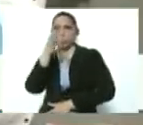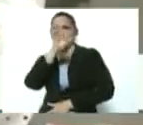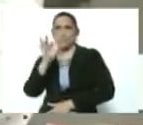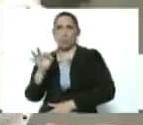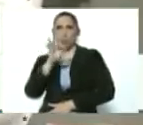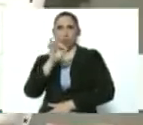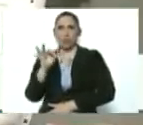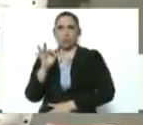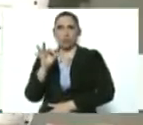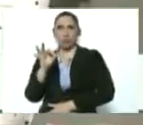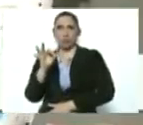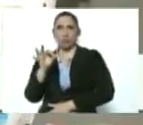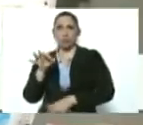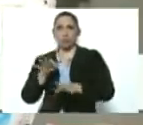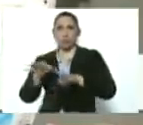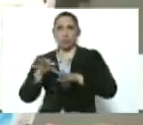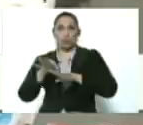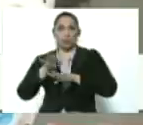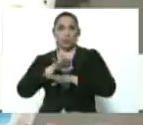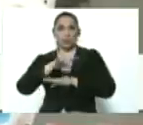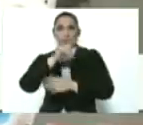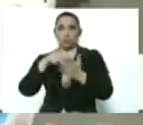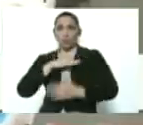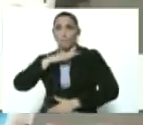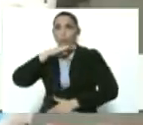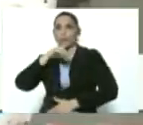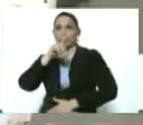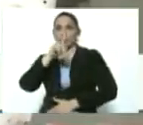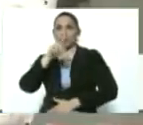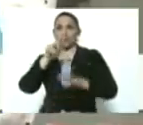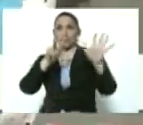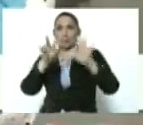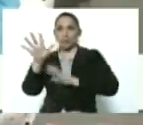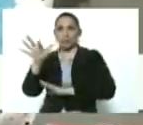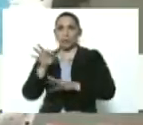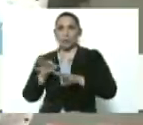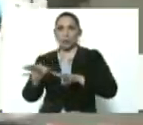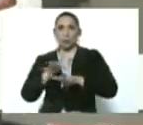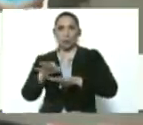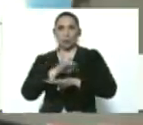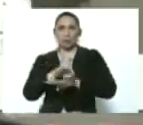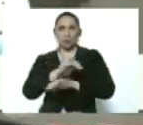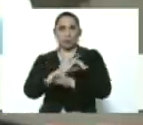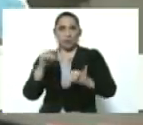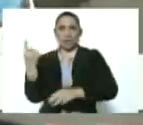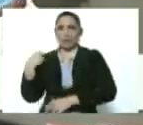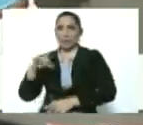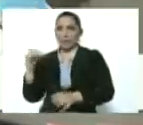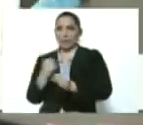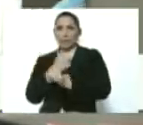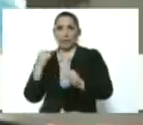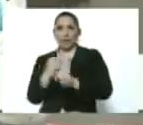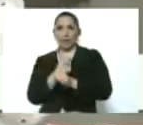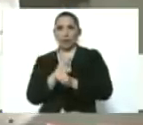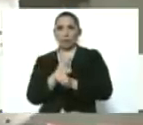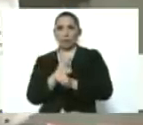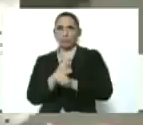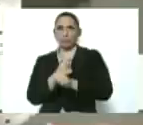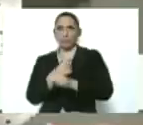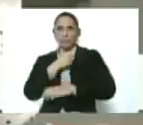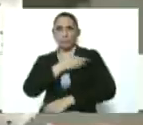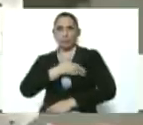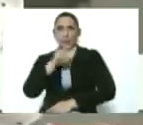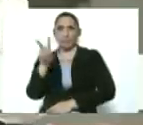ciento de municipios con 175 municipios más ya tienen trabajo de la misión